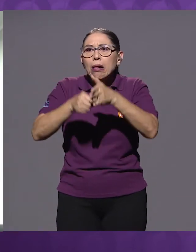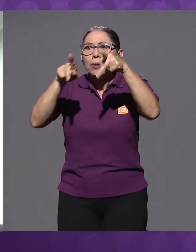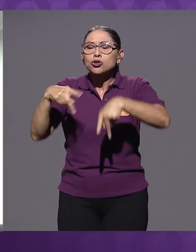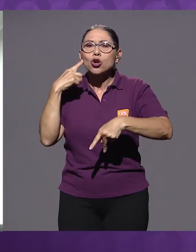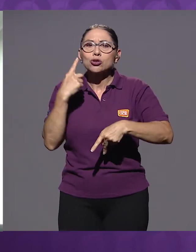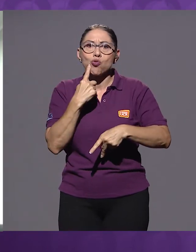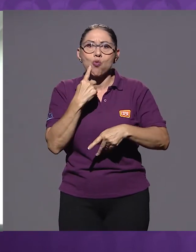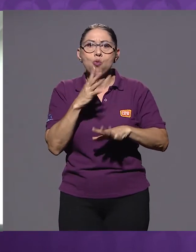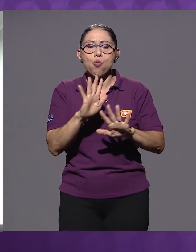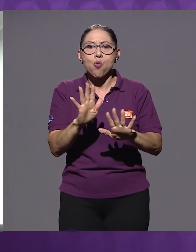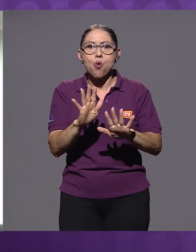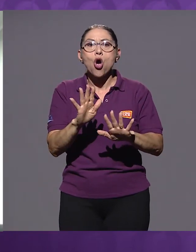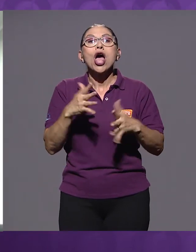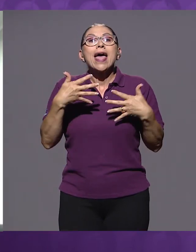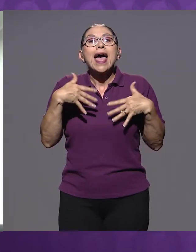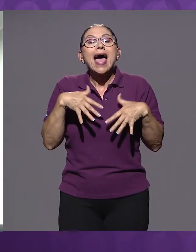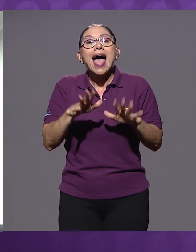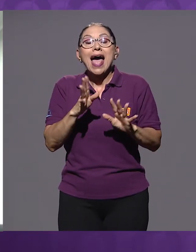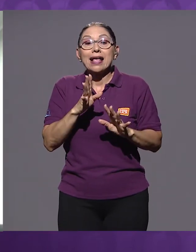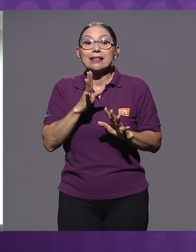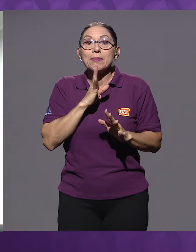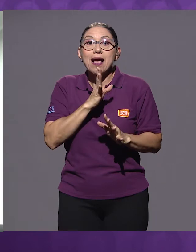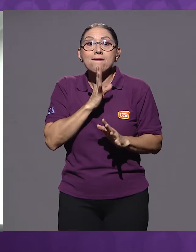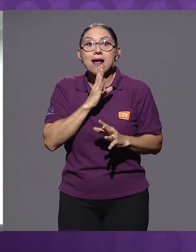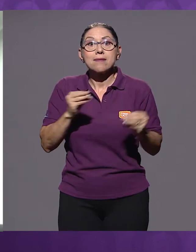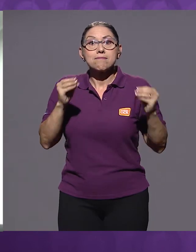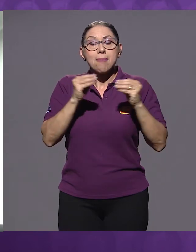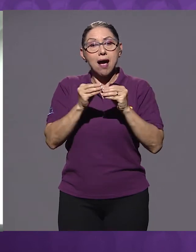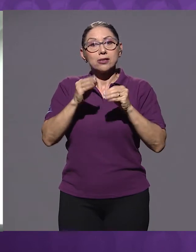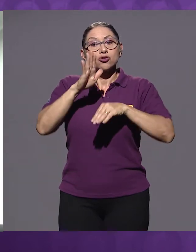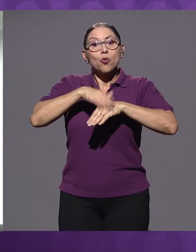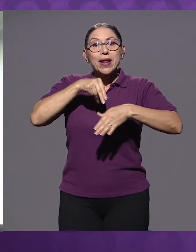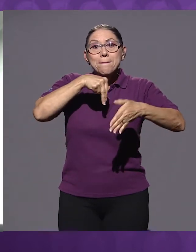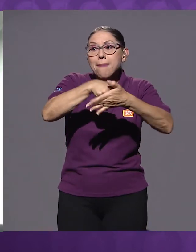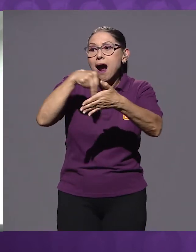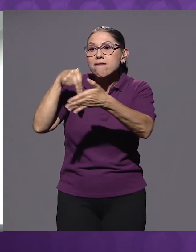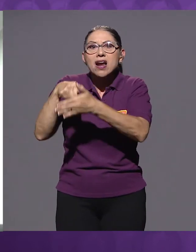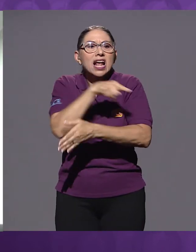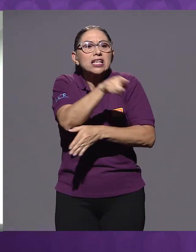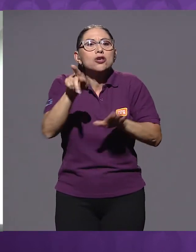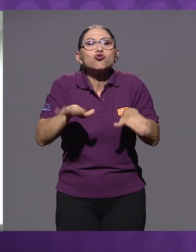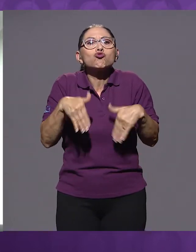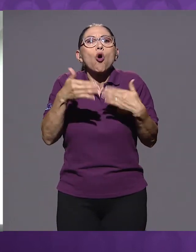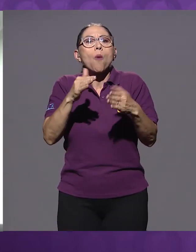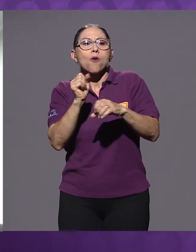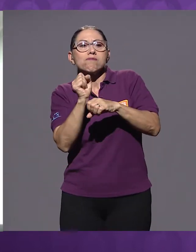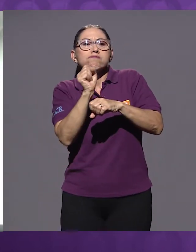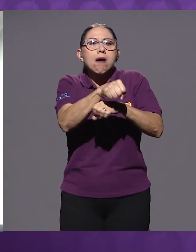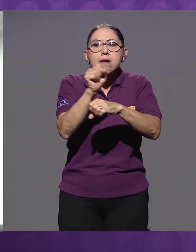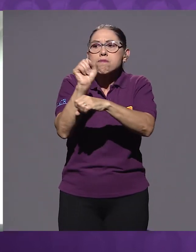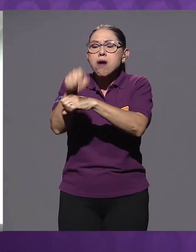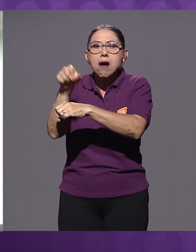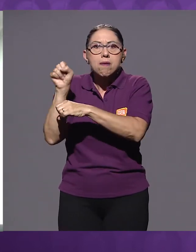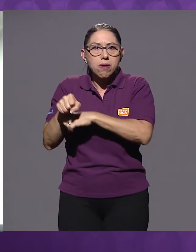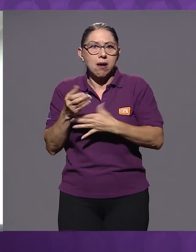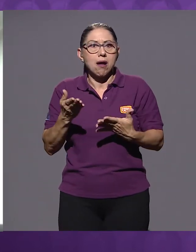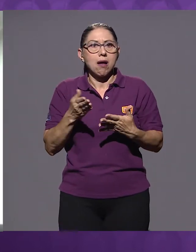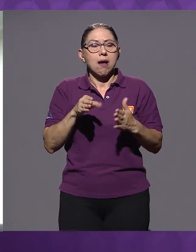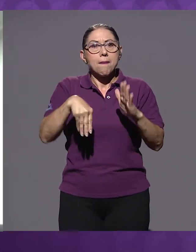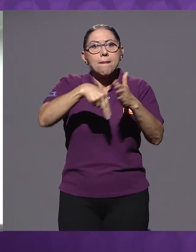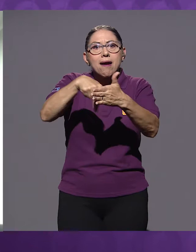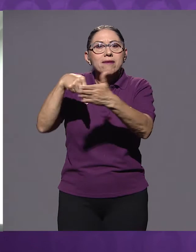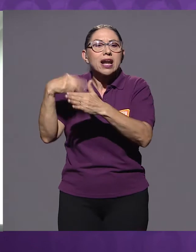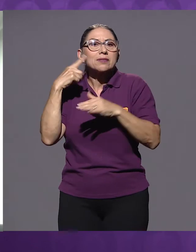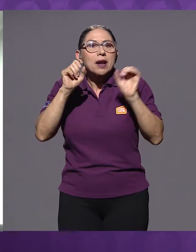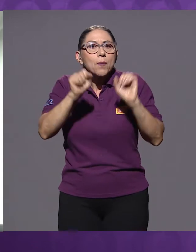que tuvieron para acceder a sus derechos humanos de educación, de mercados laborales, de acceso a los sistemas de